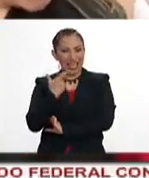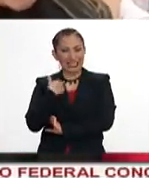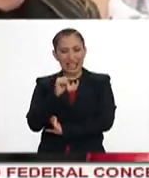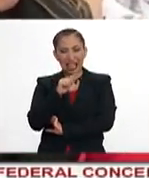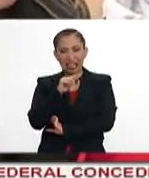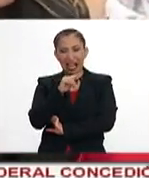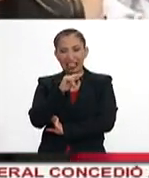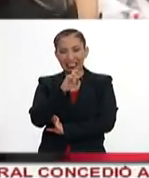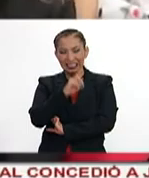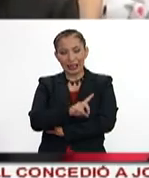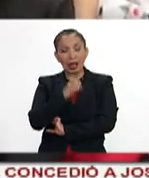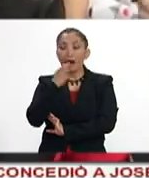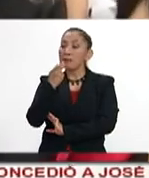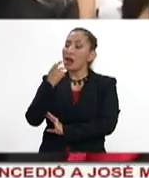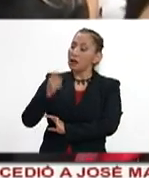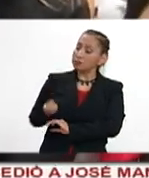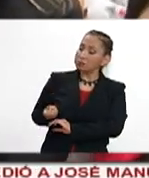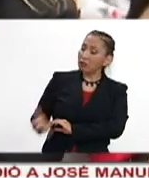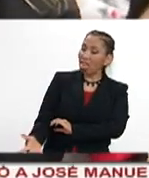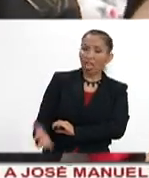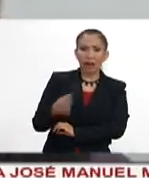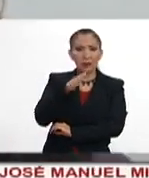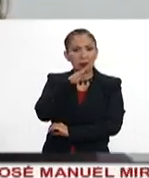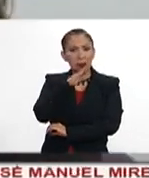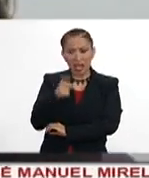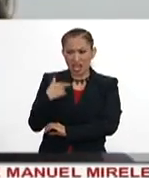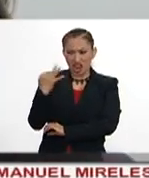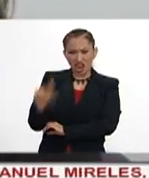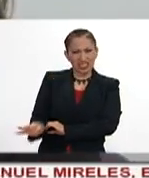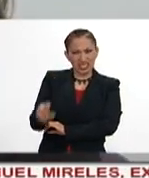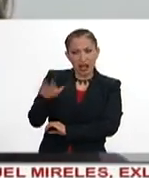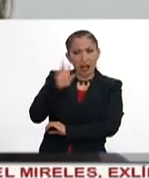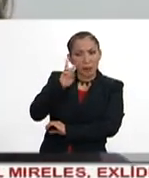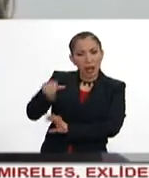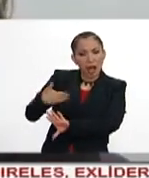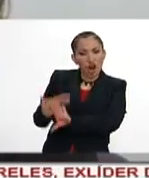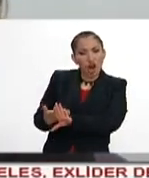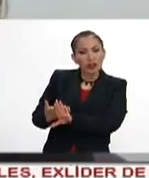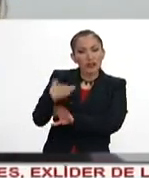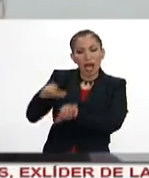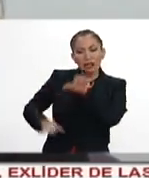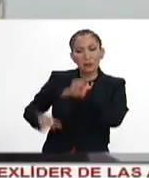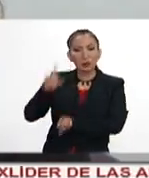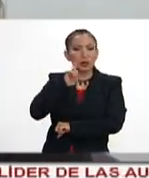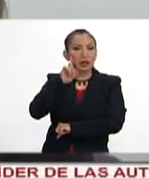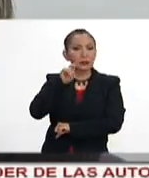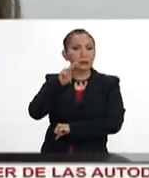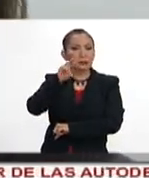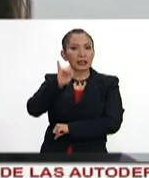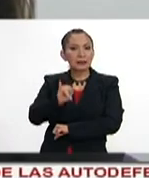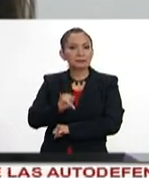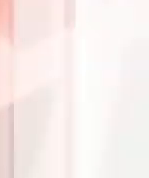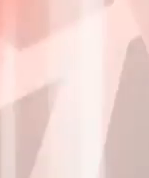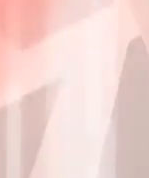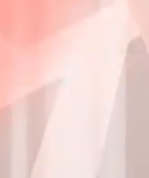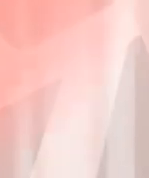exalcalde de Torreón referirse en forma despectiva y grosera en contra de las activistas del PRI.